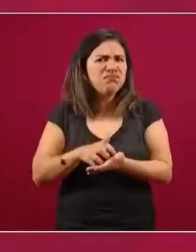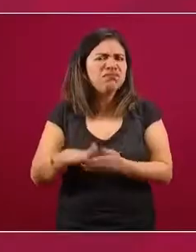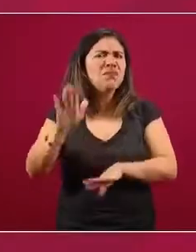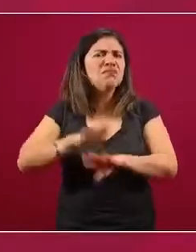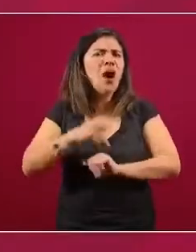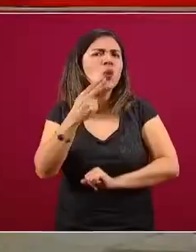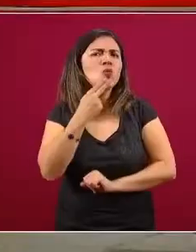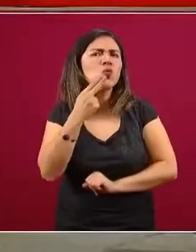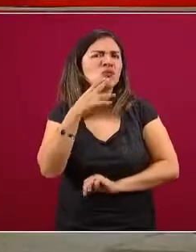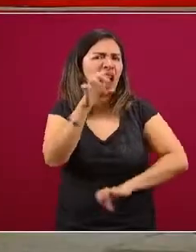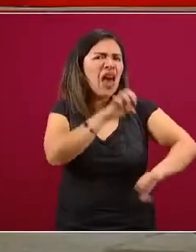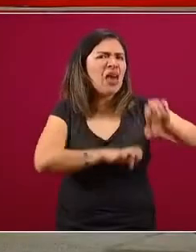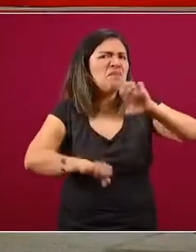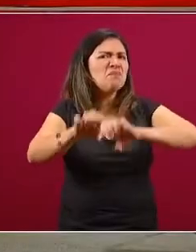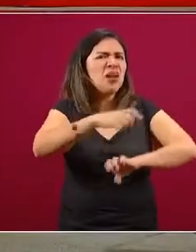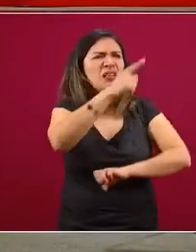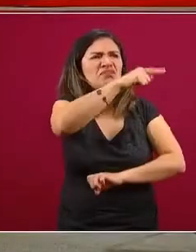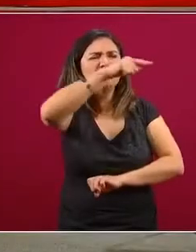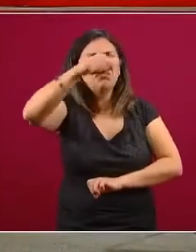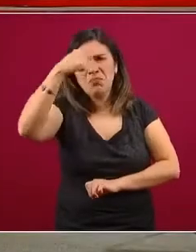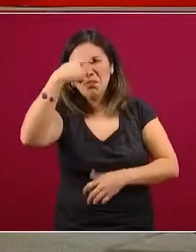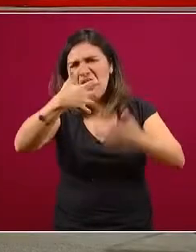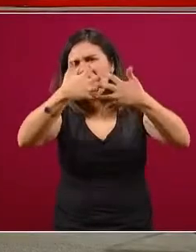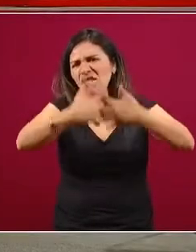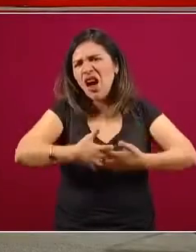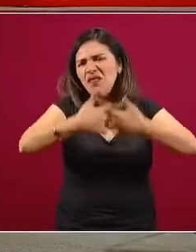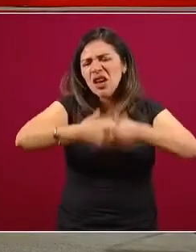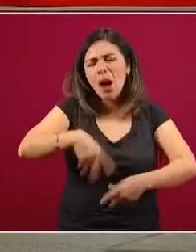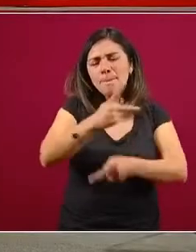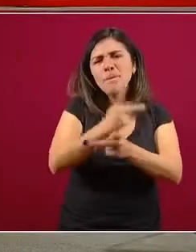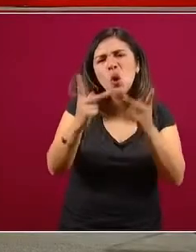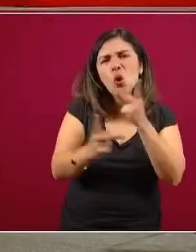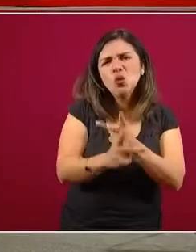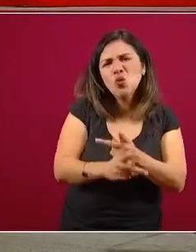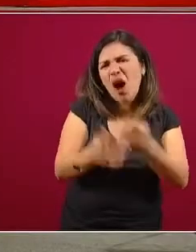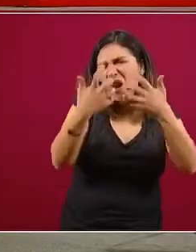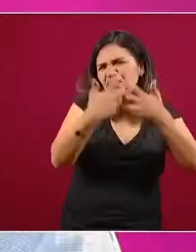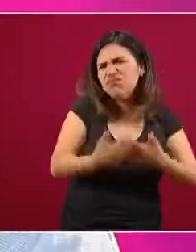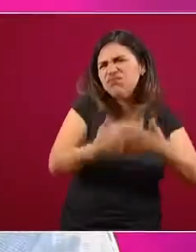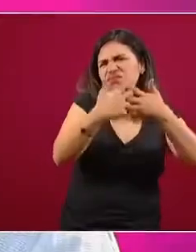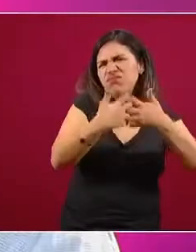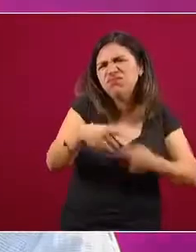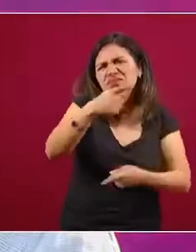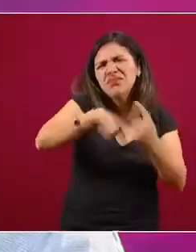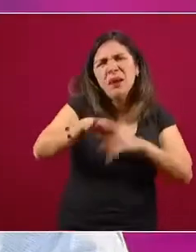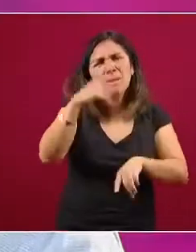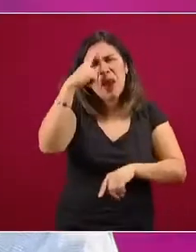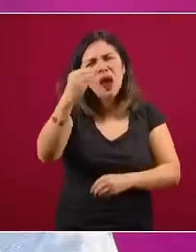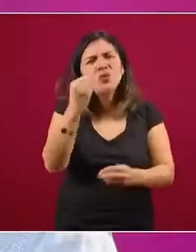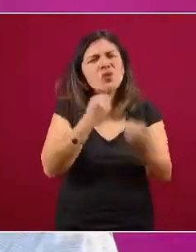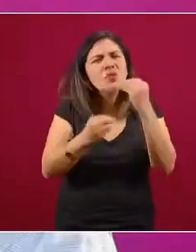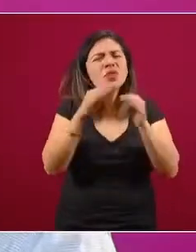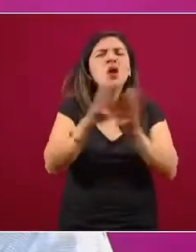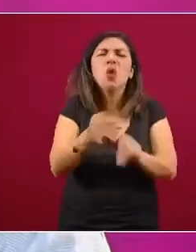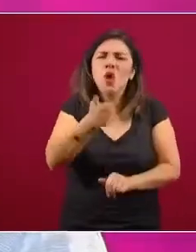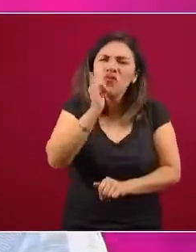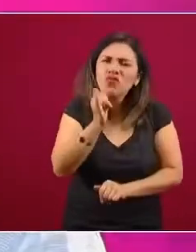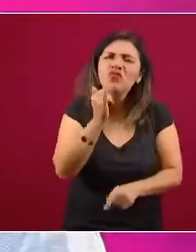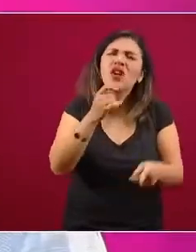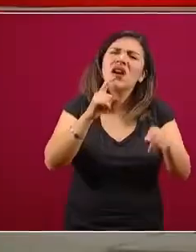utilizan las empresas que fabrican los productos industriales procesados y ultraprocesados, incluyendo las